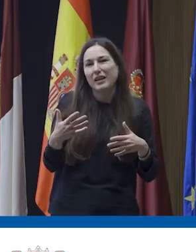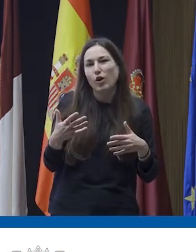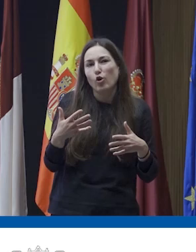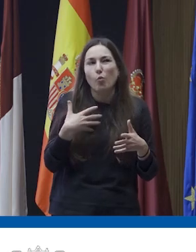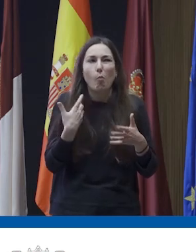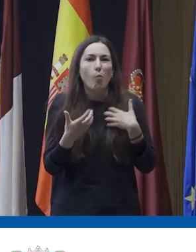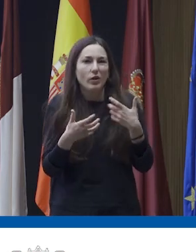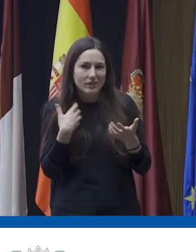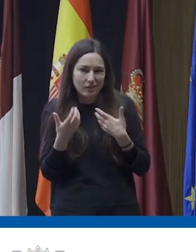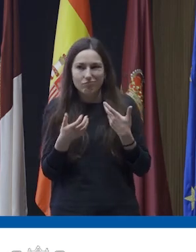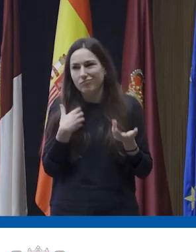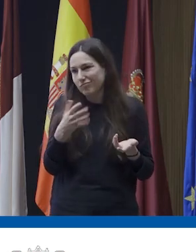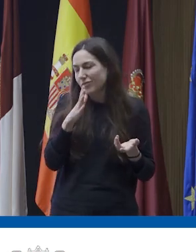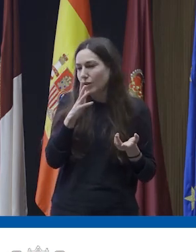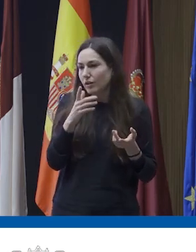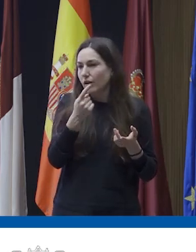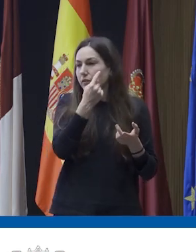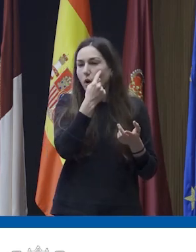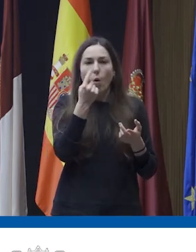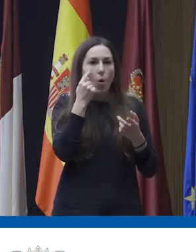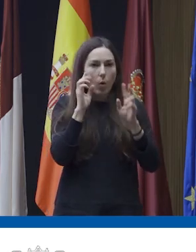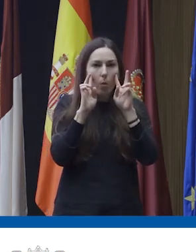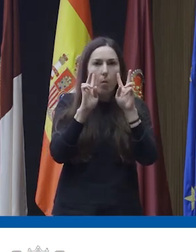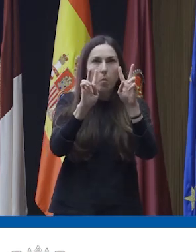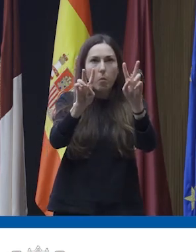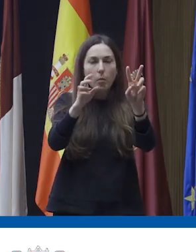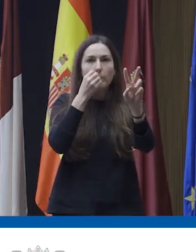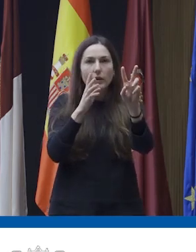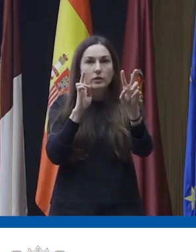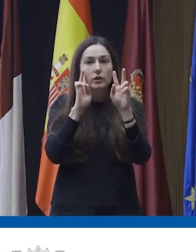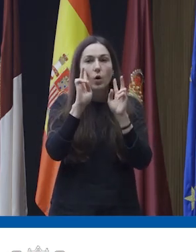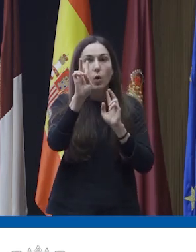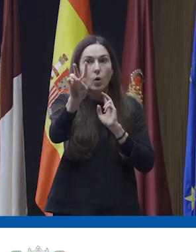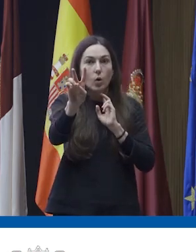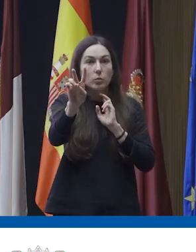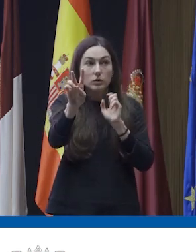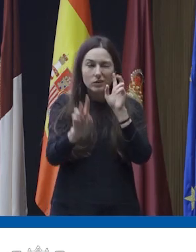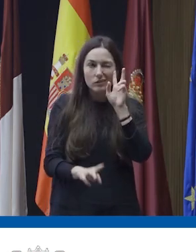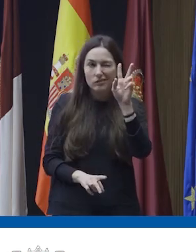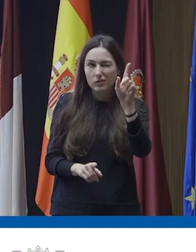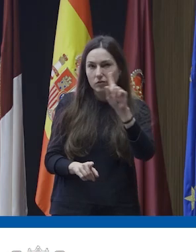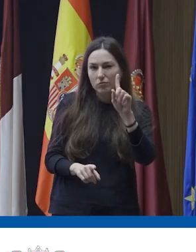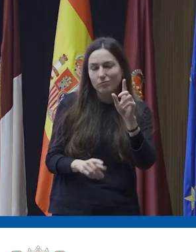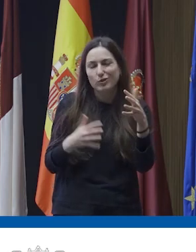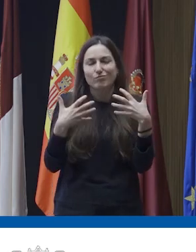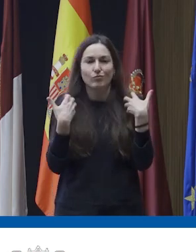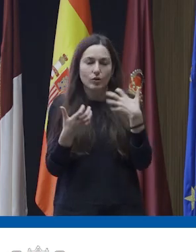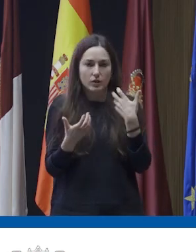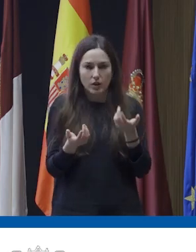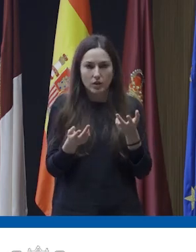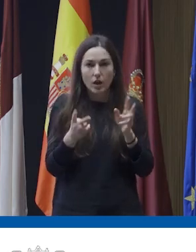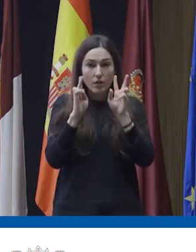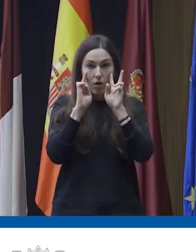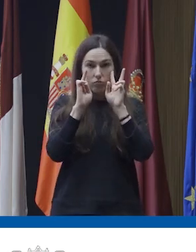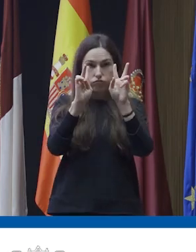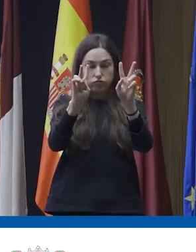¿no? Entonces, porque los dos ojos compiten por igual por la visión, ¿no? Si un ojo no es vago, los dos ojos por lo general ven igual, fusionan